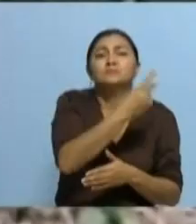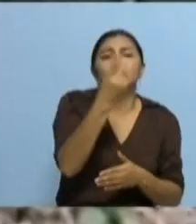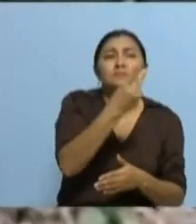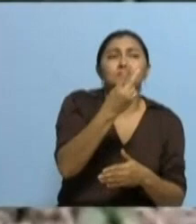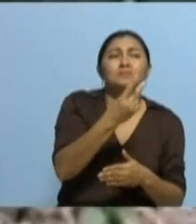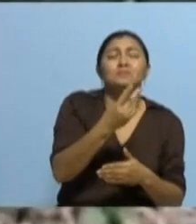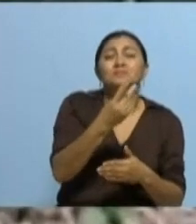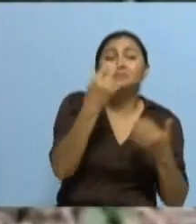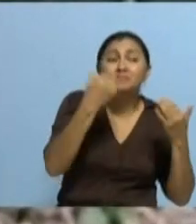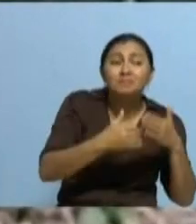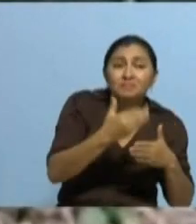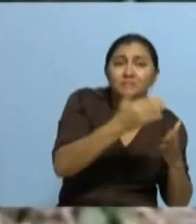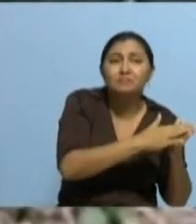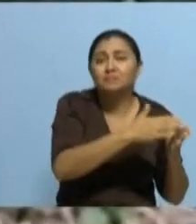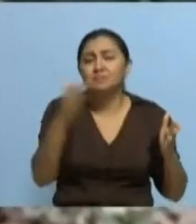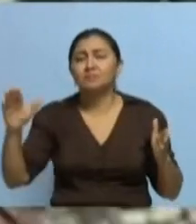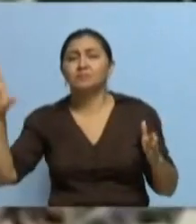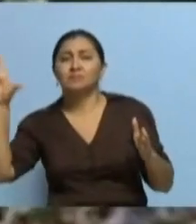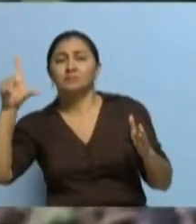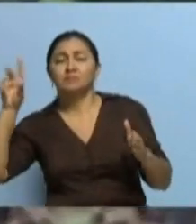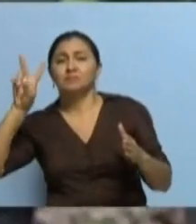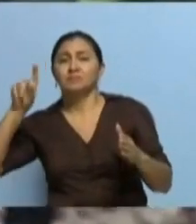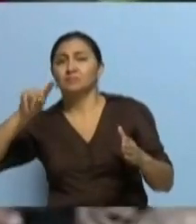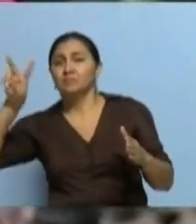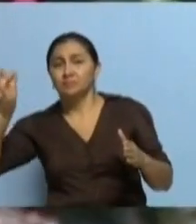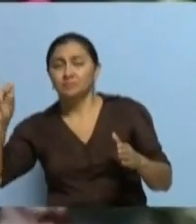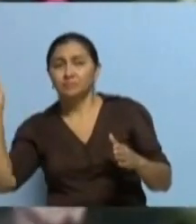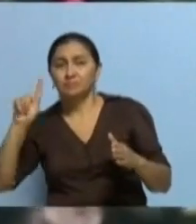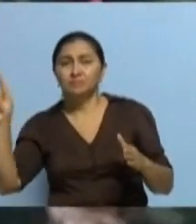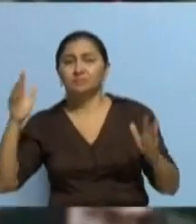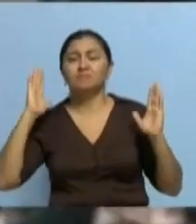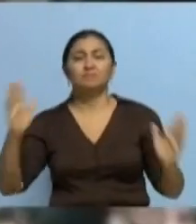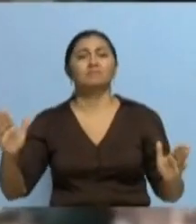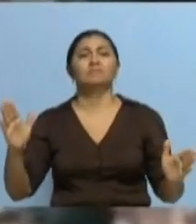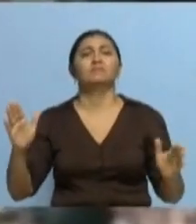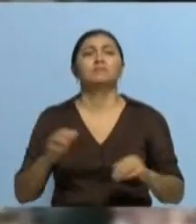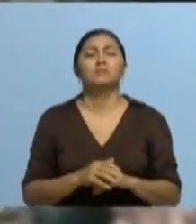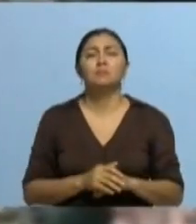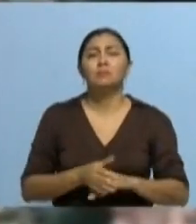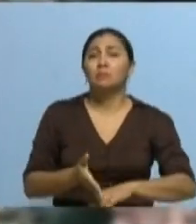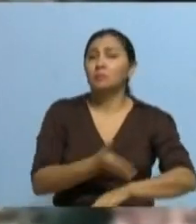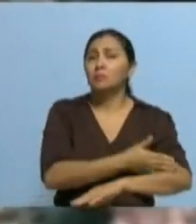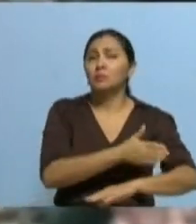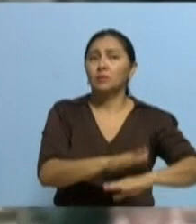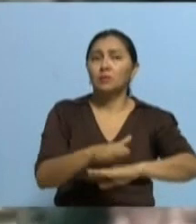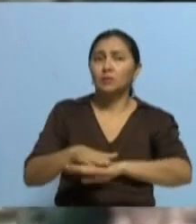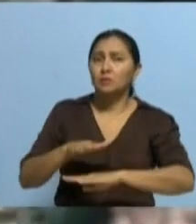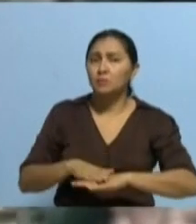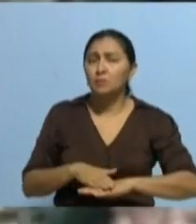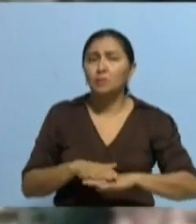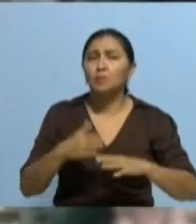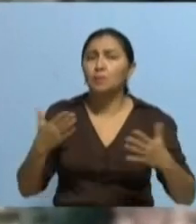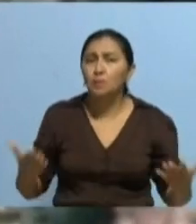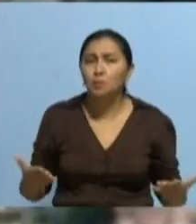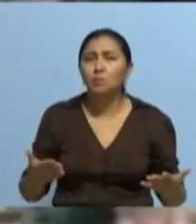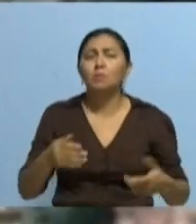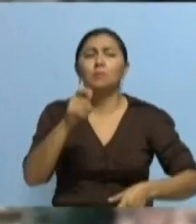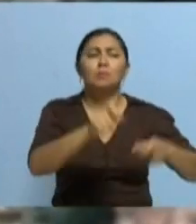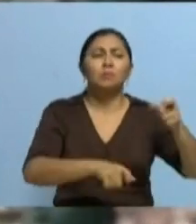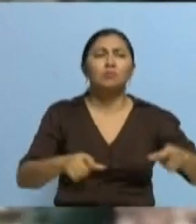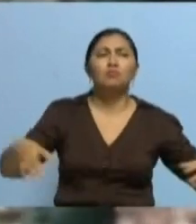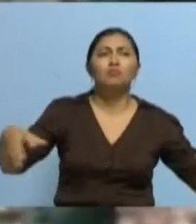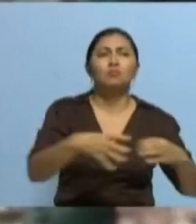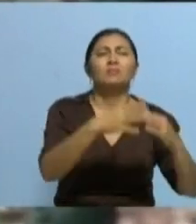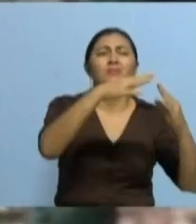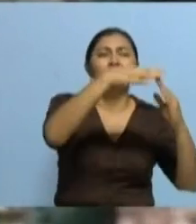lunes 17 de febrero a las 6 de la mañana. Informamos con anterioridad para que la población permanezca en